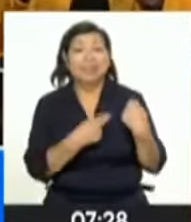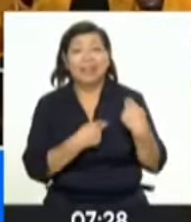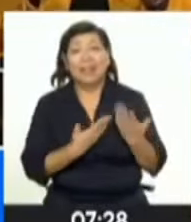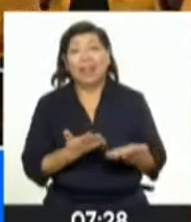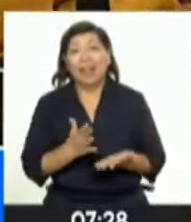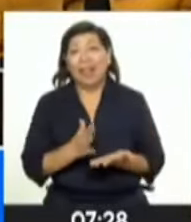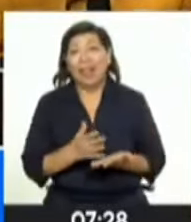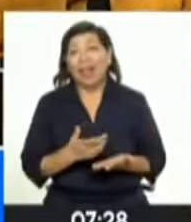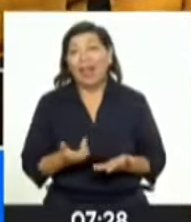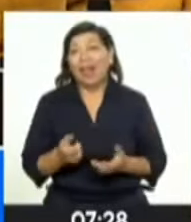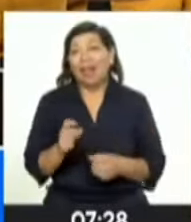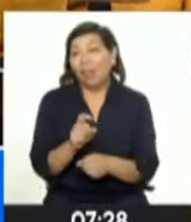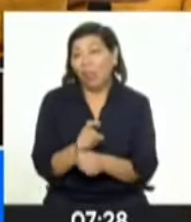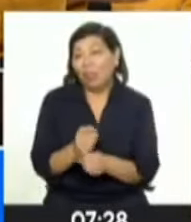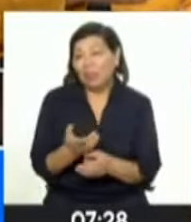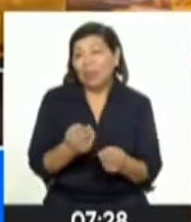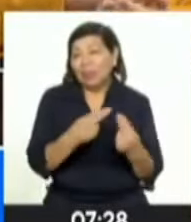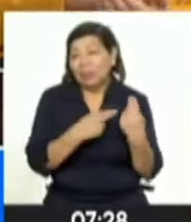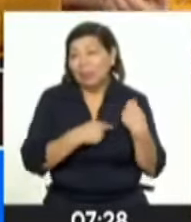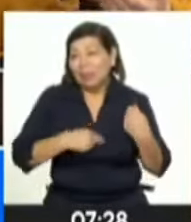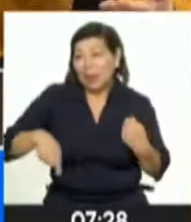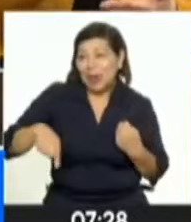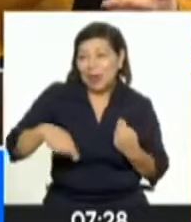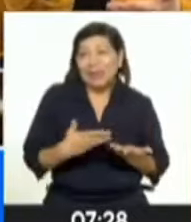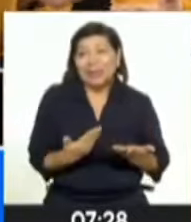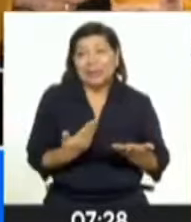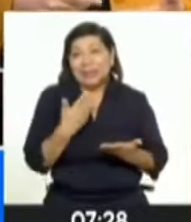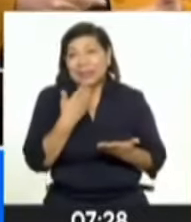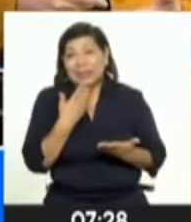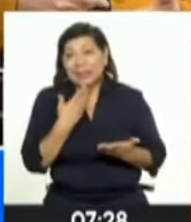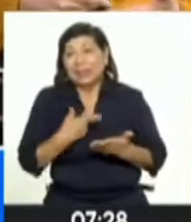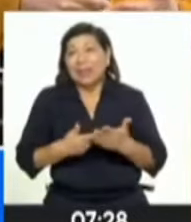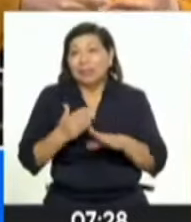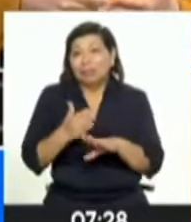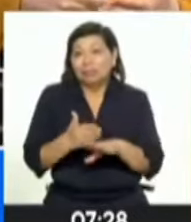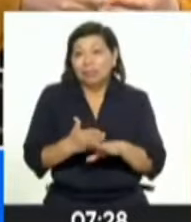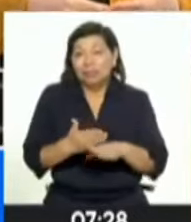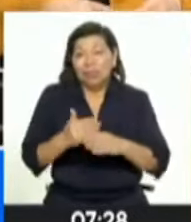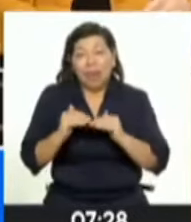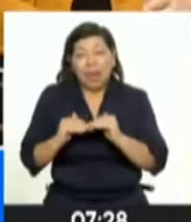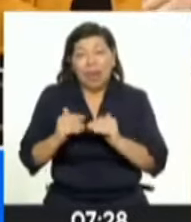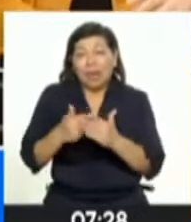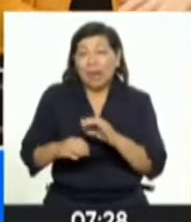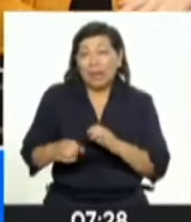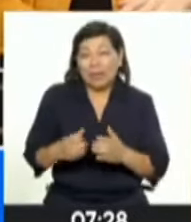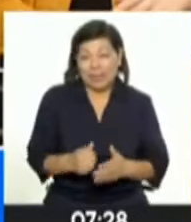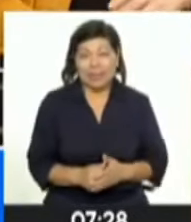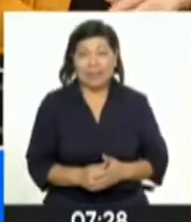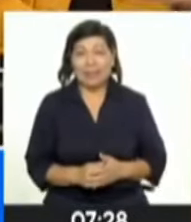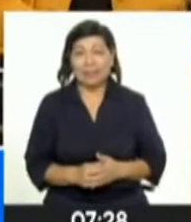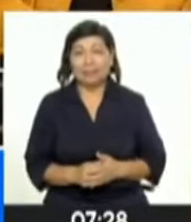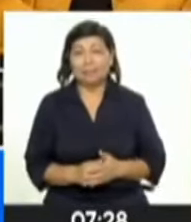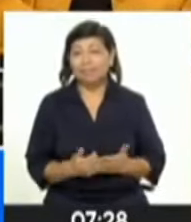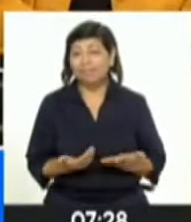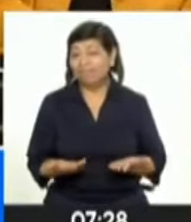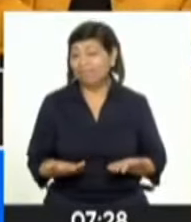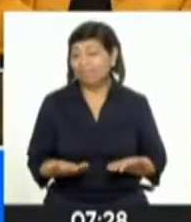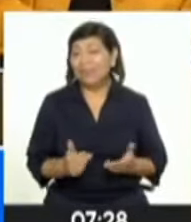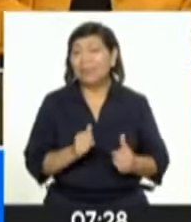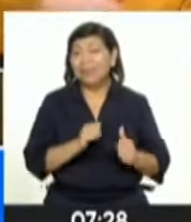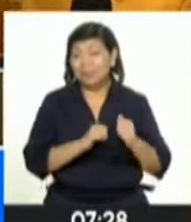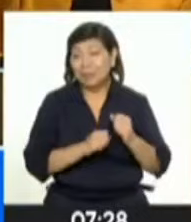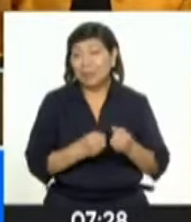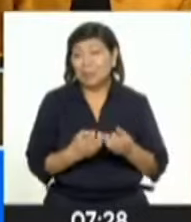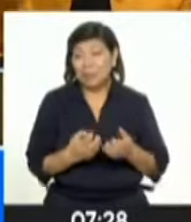cargo del ministerio y de quienes tienen que desarrollar estos lineamientos. Vuelvo a decir, nos ha